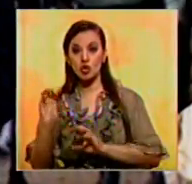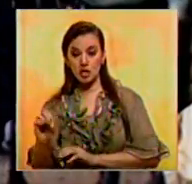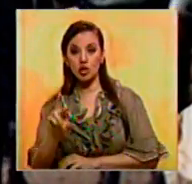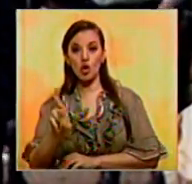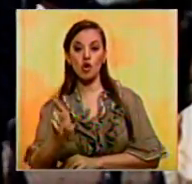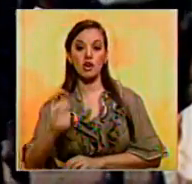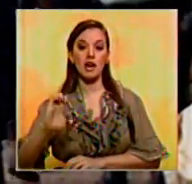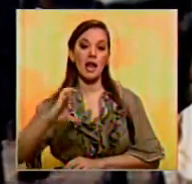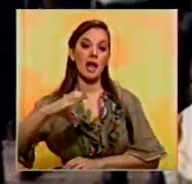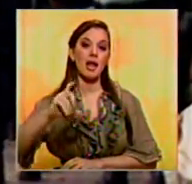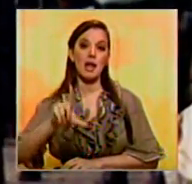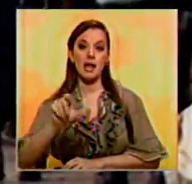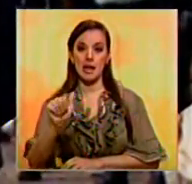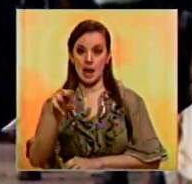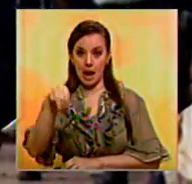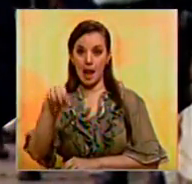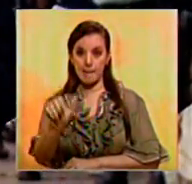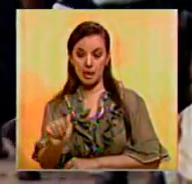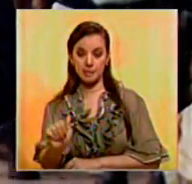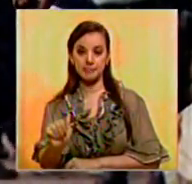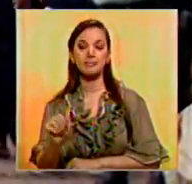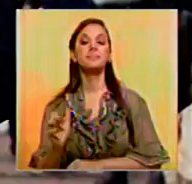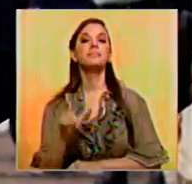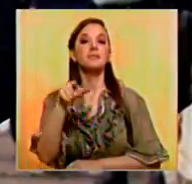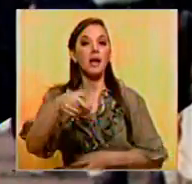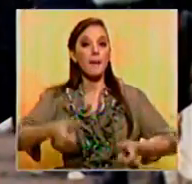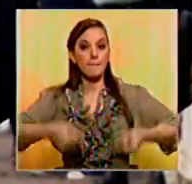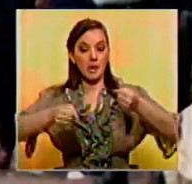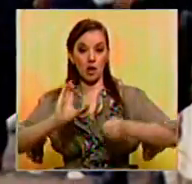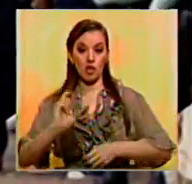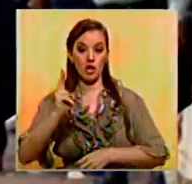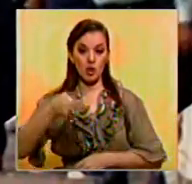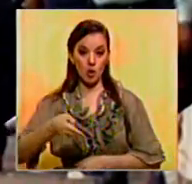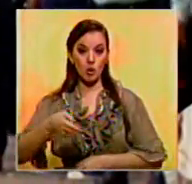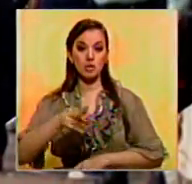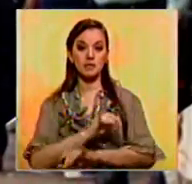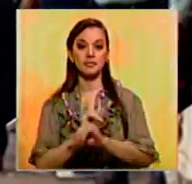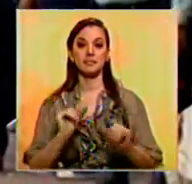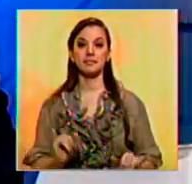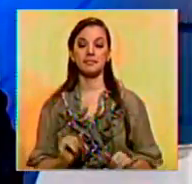0800 Sabotaje. Desde el Mercado de Coches, José Leonardo Nava, Noticiero Venevisión.